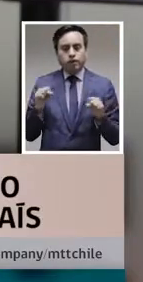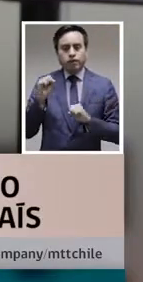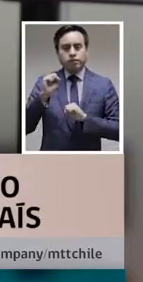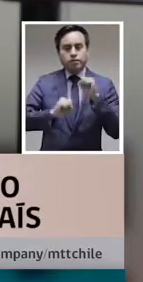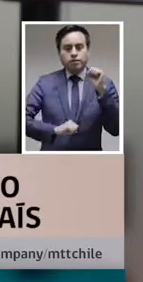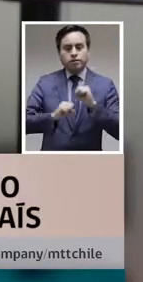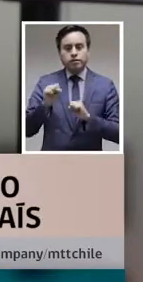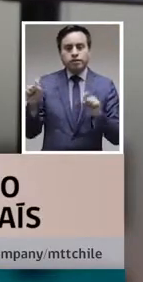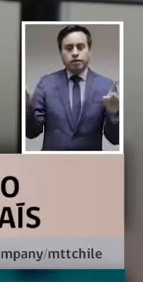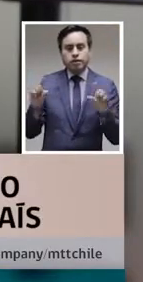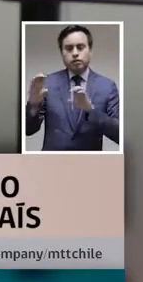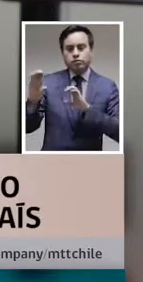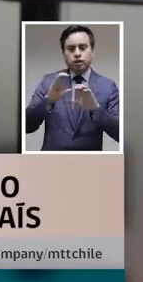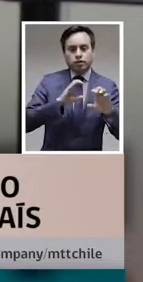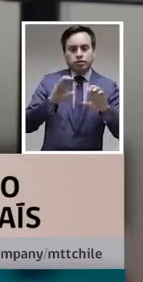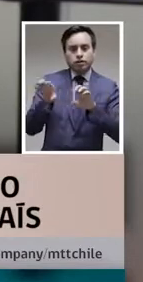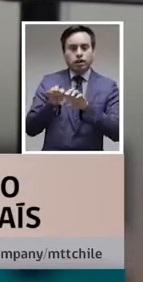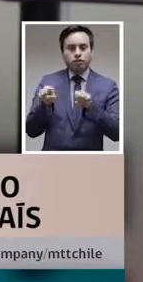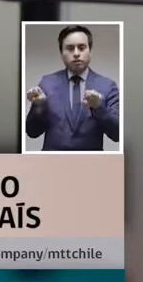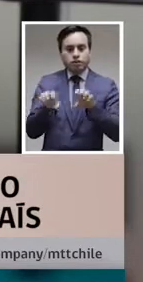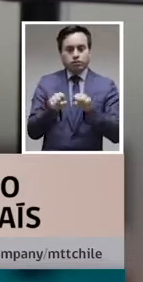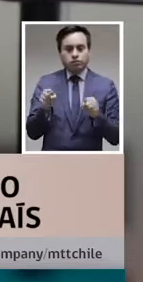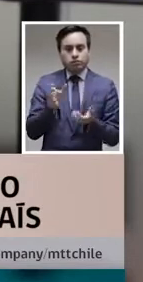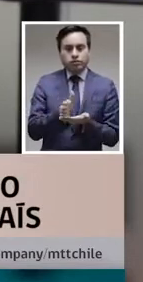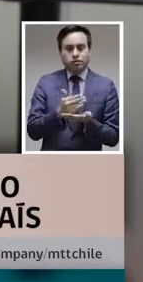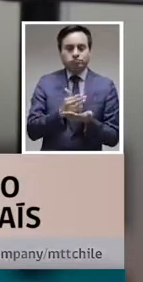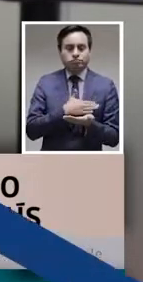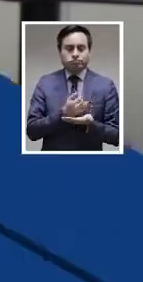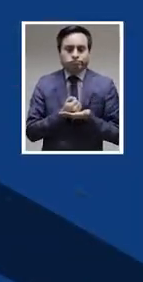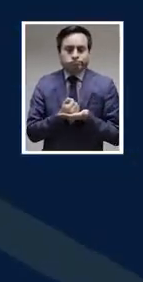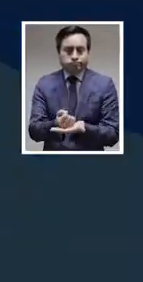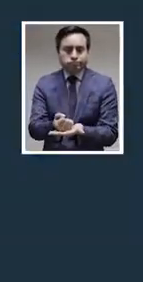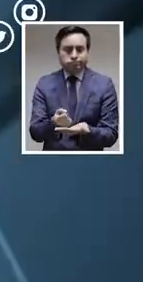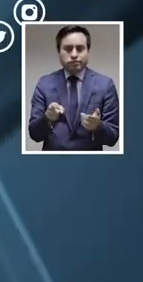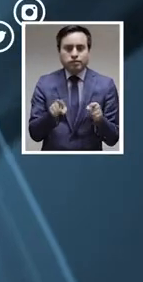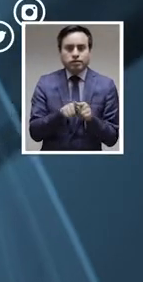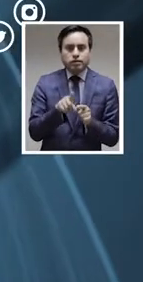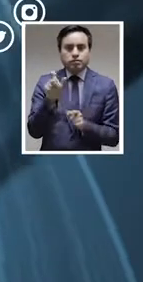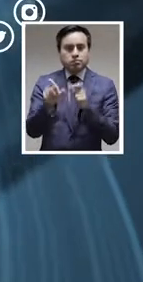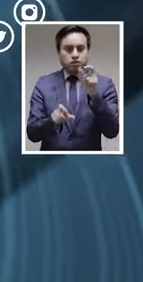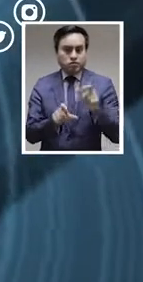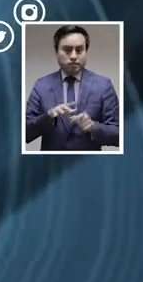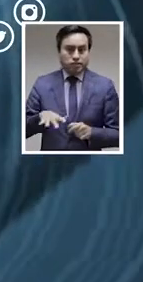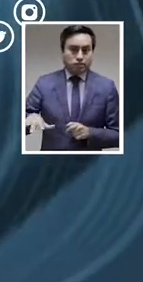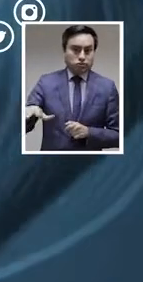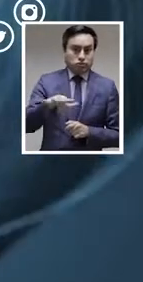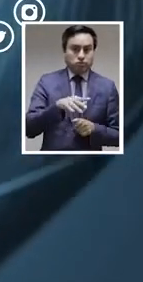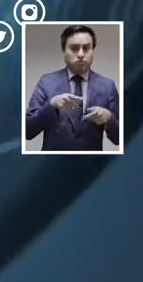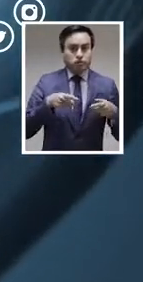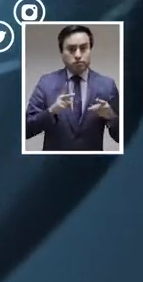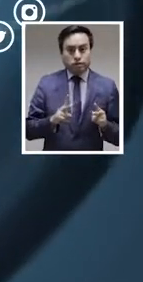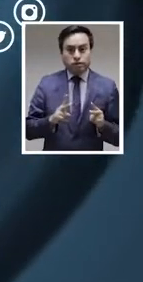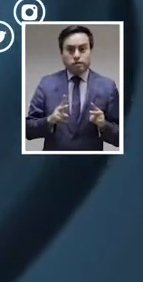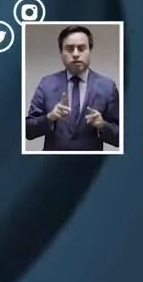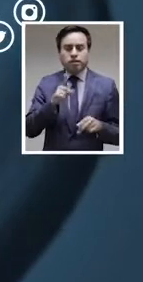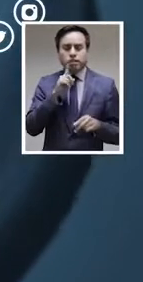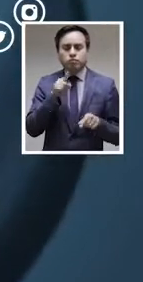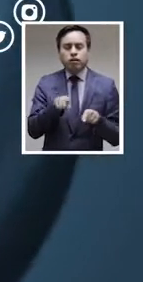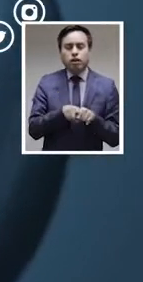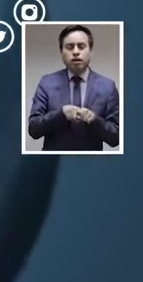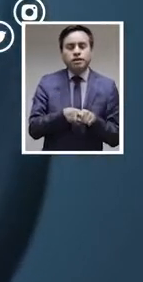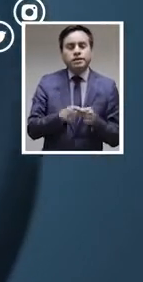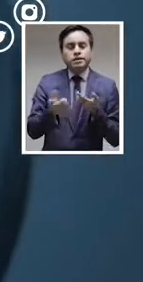empresas de telecomunicaciones para definir un plan solidario que permite a las personas que tienen un corte